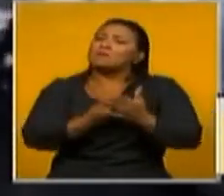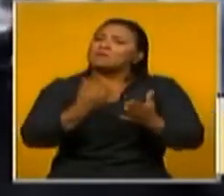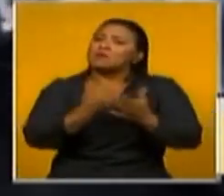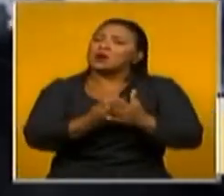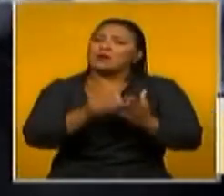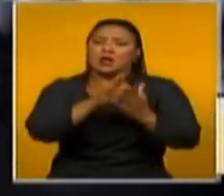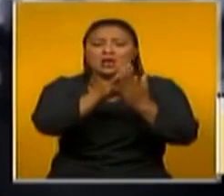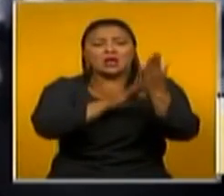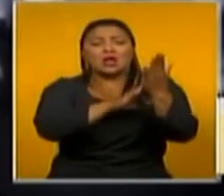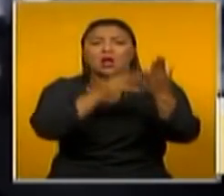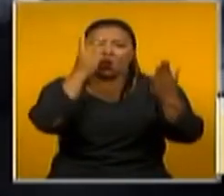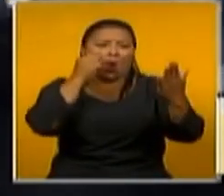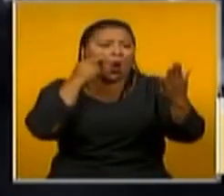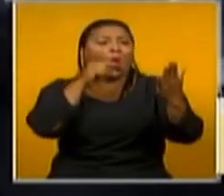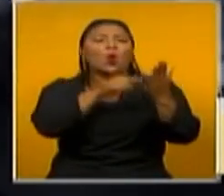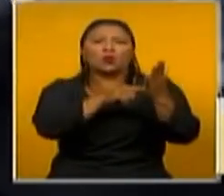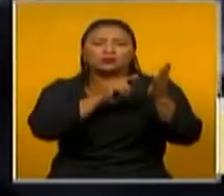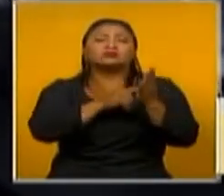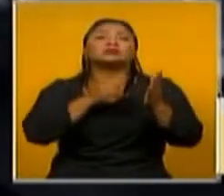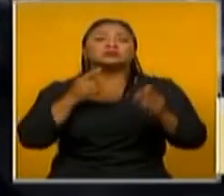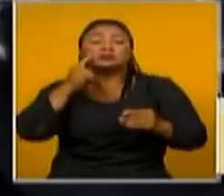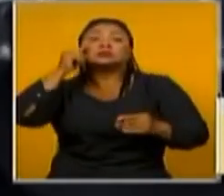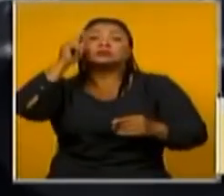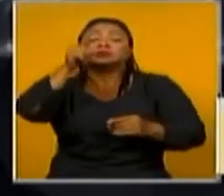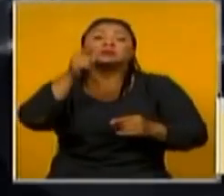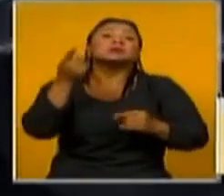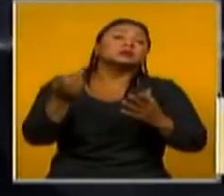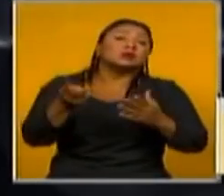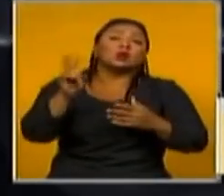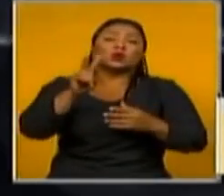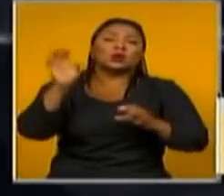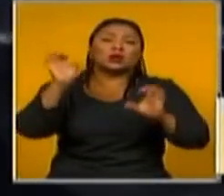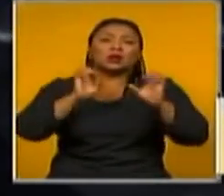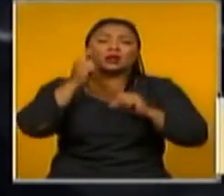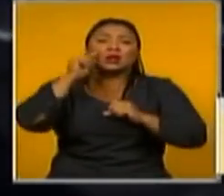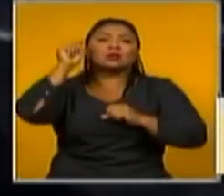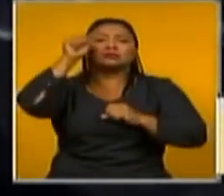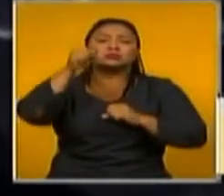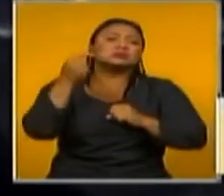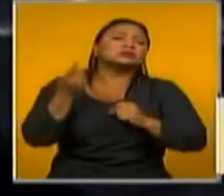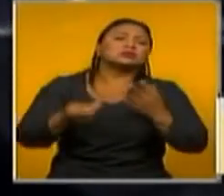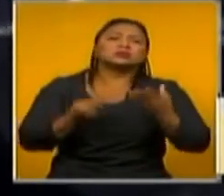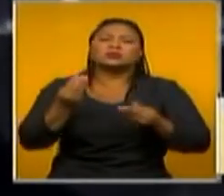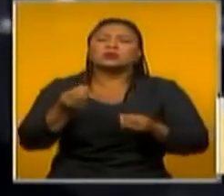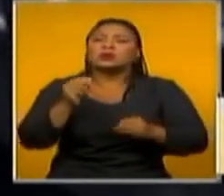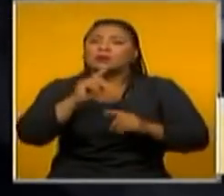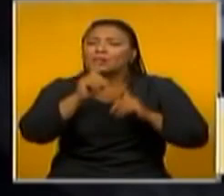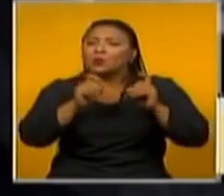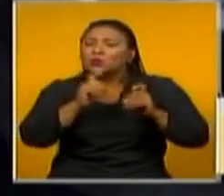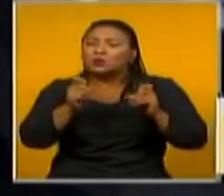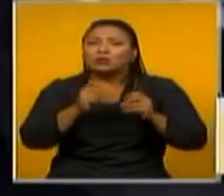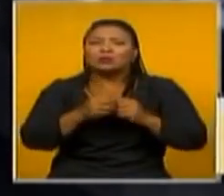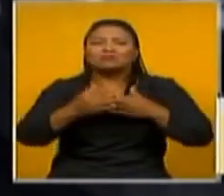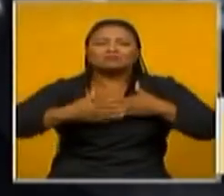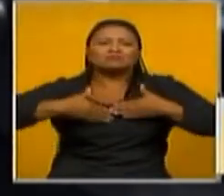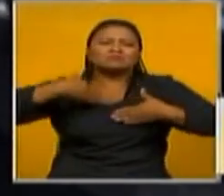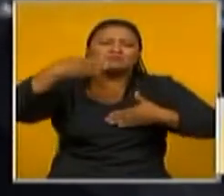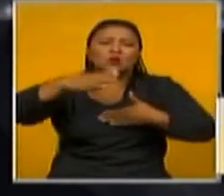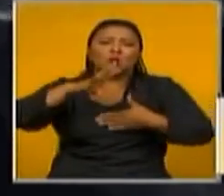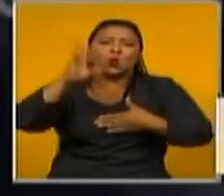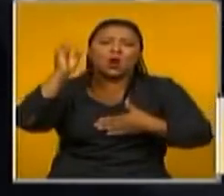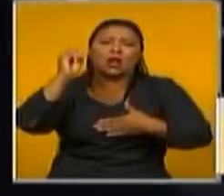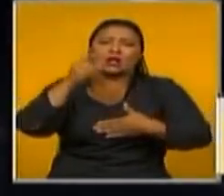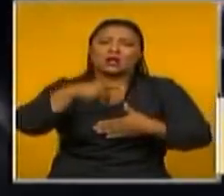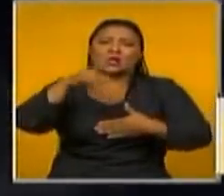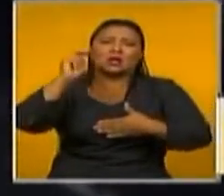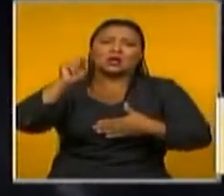hostal, de donde salió en la mañana del 2 de enero para visitar los andenes circulares de Moraí, a unos 40 kilómetros de la ciudad.